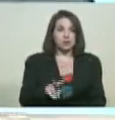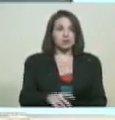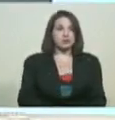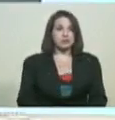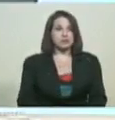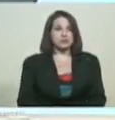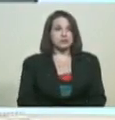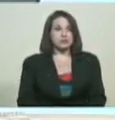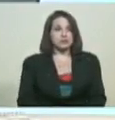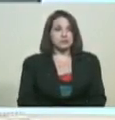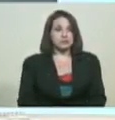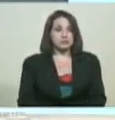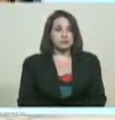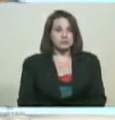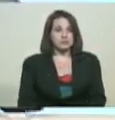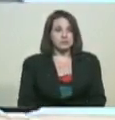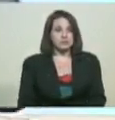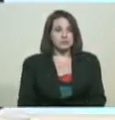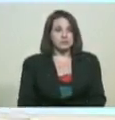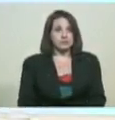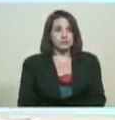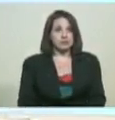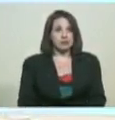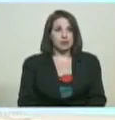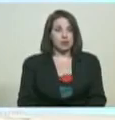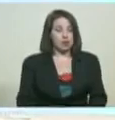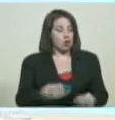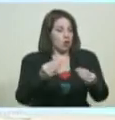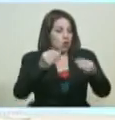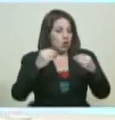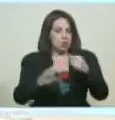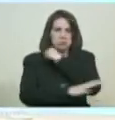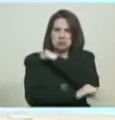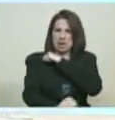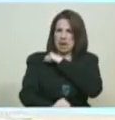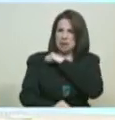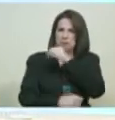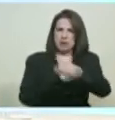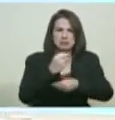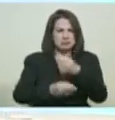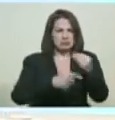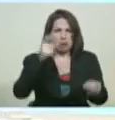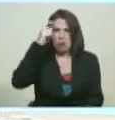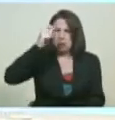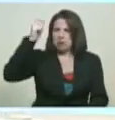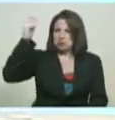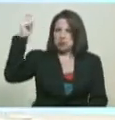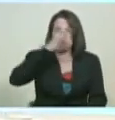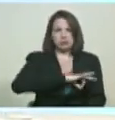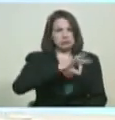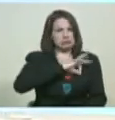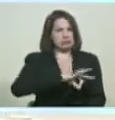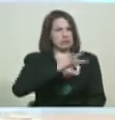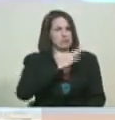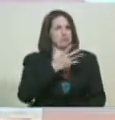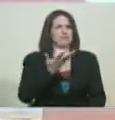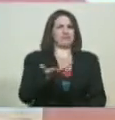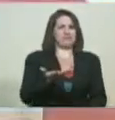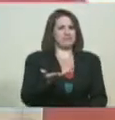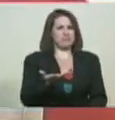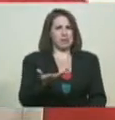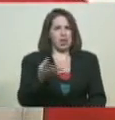saliéndose de una trampa es que los teóricos del socialismo habían caído entre el